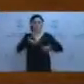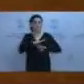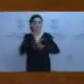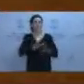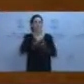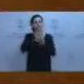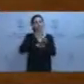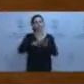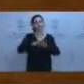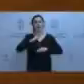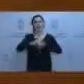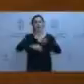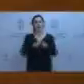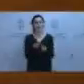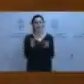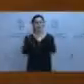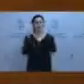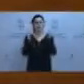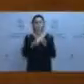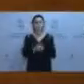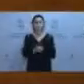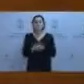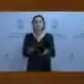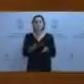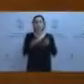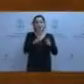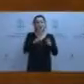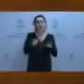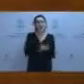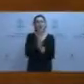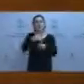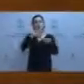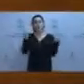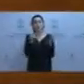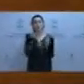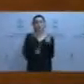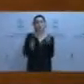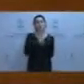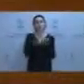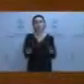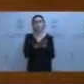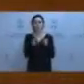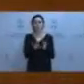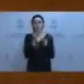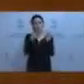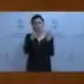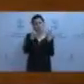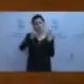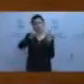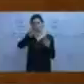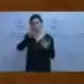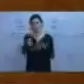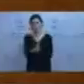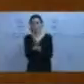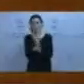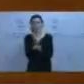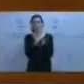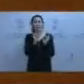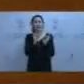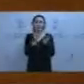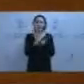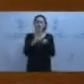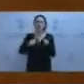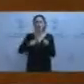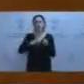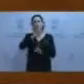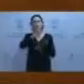poner en práctica, ninguna. El apartado de contratación pública y cláusulas sociales, unas 6 páginas y media, como a usted le gusta calibrar las